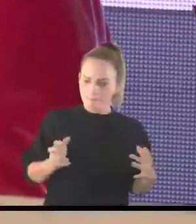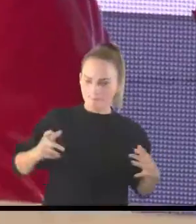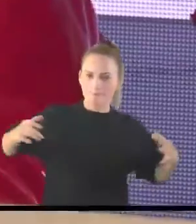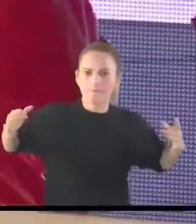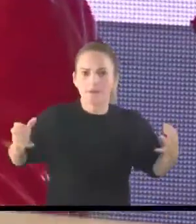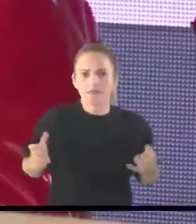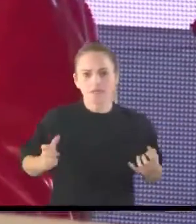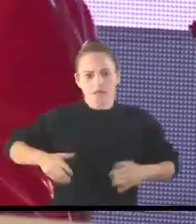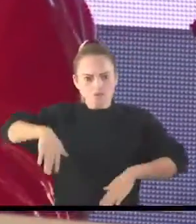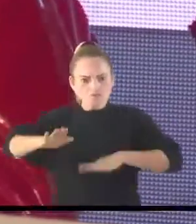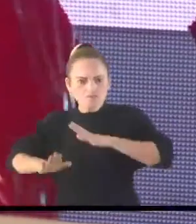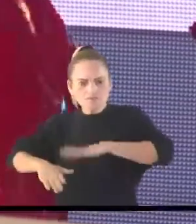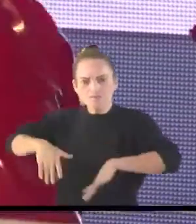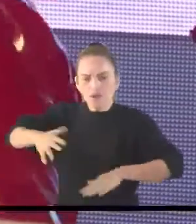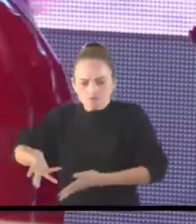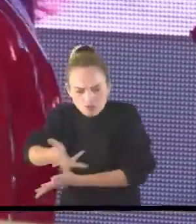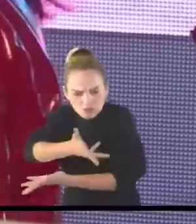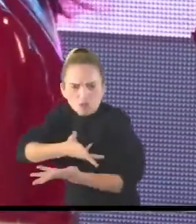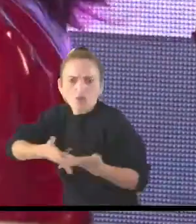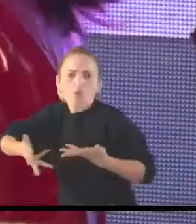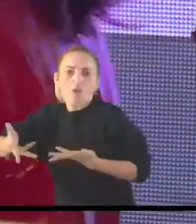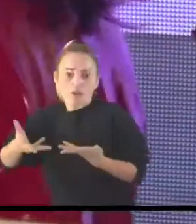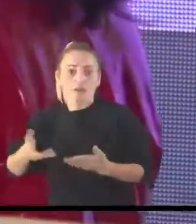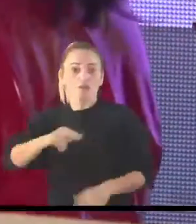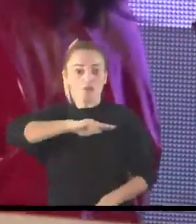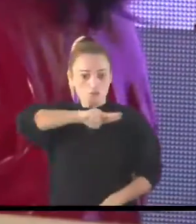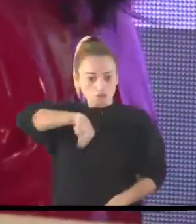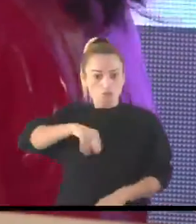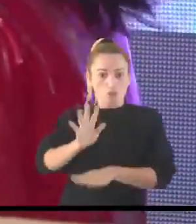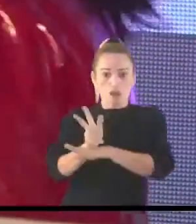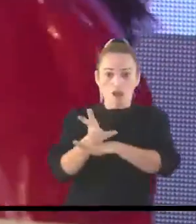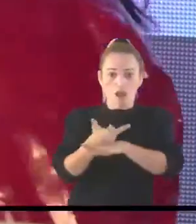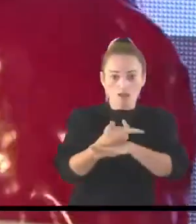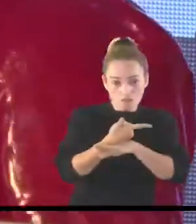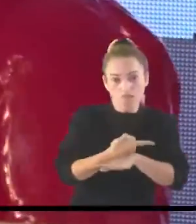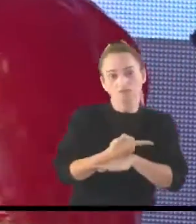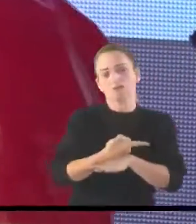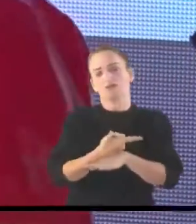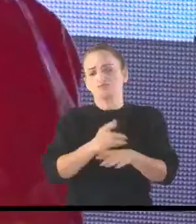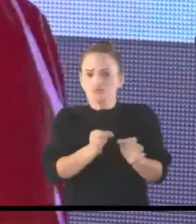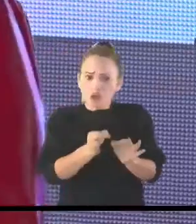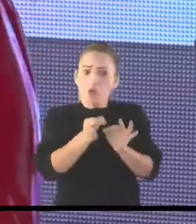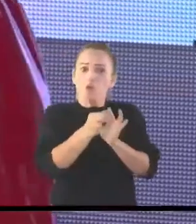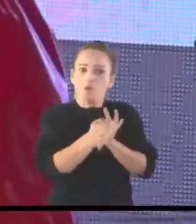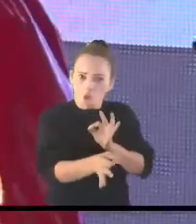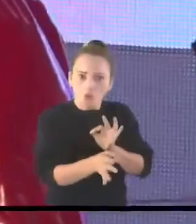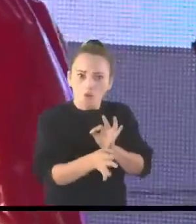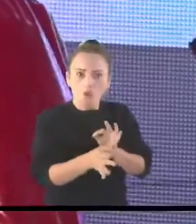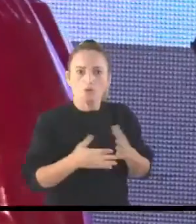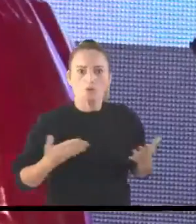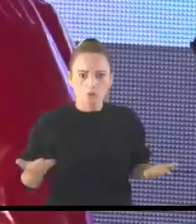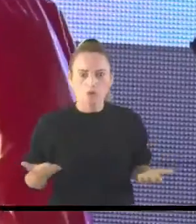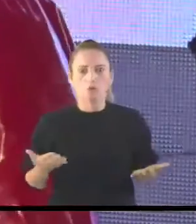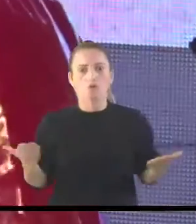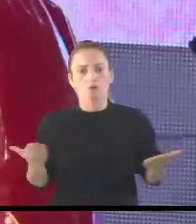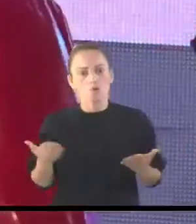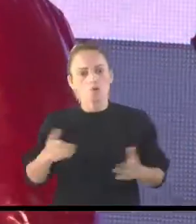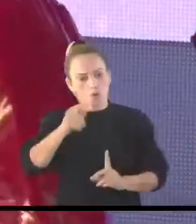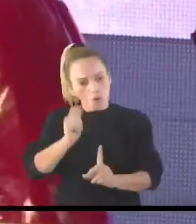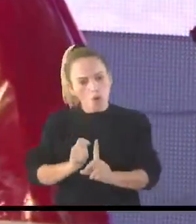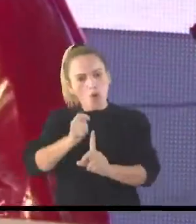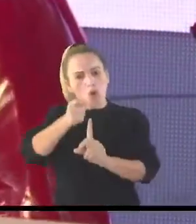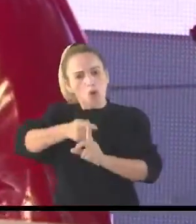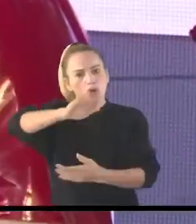una parranda vallenata. Nosotros los artistas populares nos reflexionábamos sobre el papel